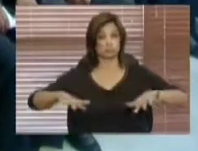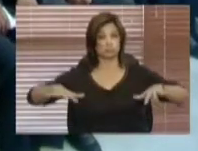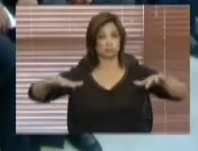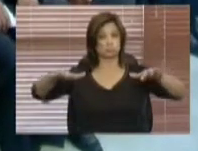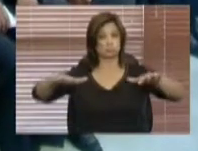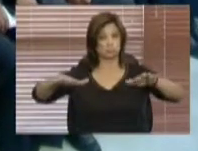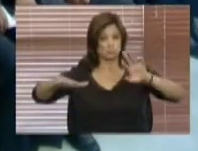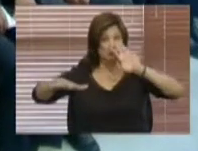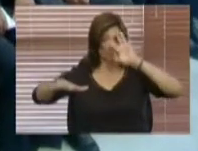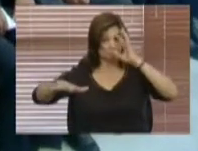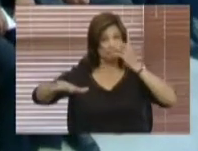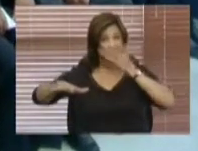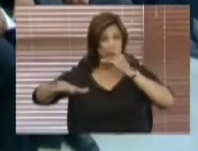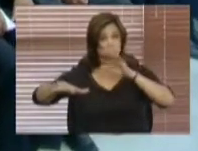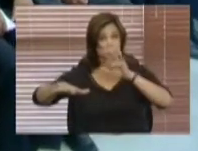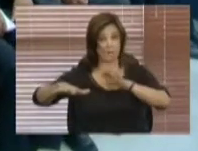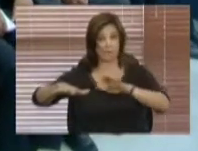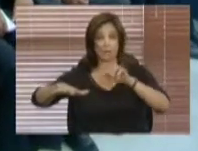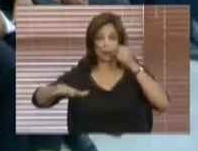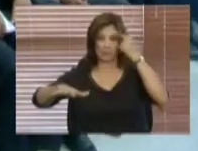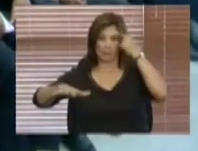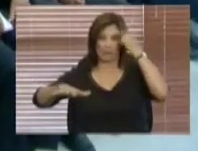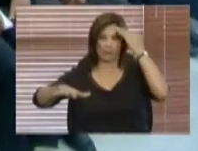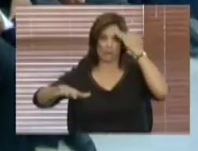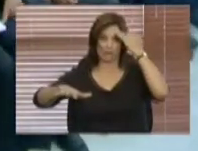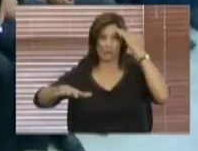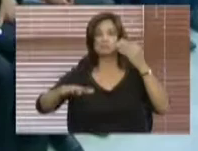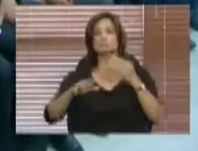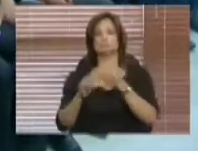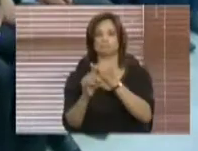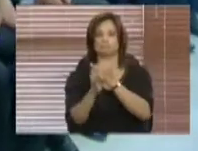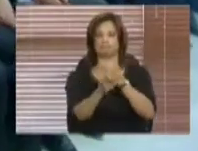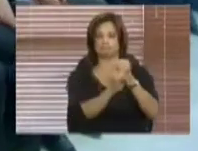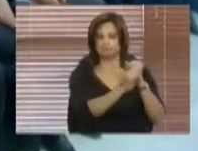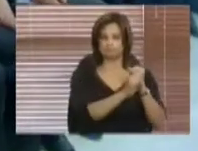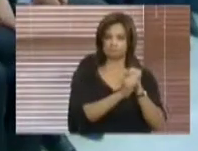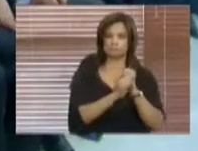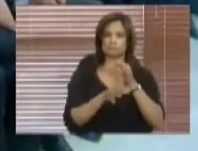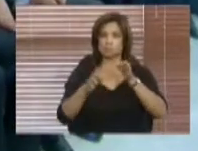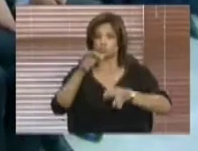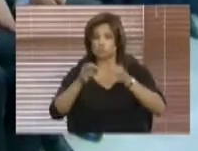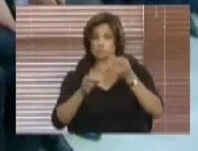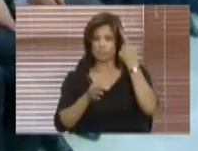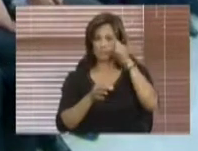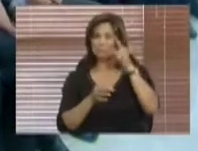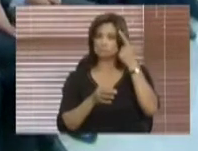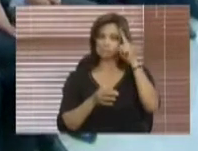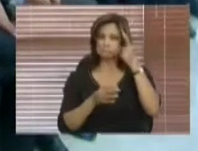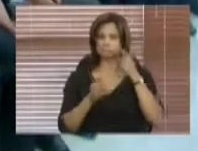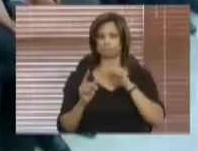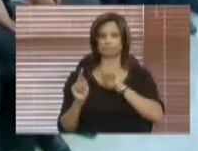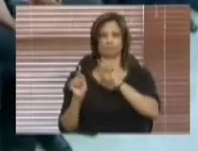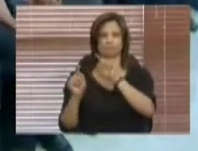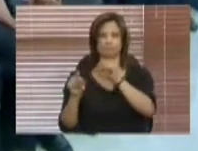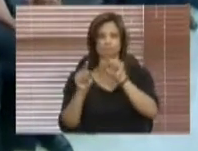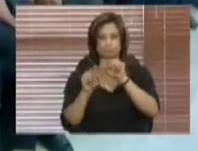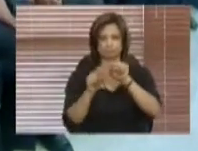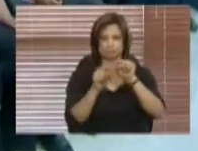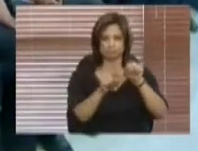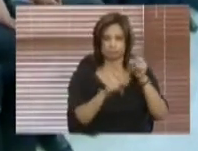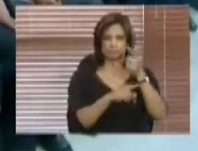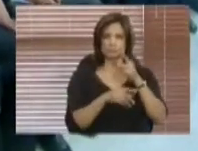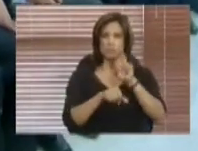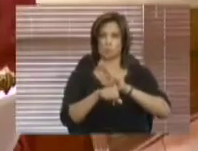nacional conozcan su tribunal para que puedan acudir ante él en pleno uso